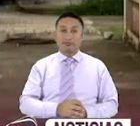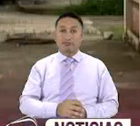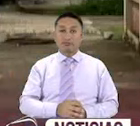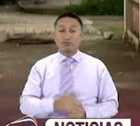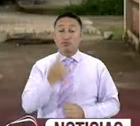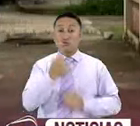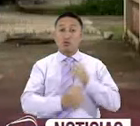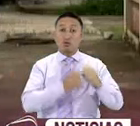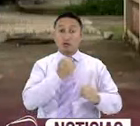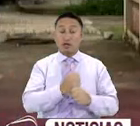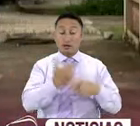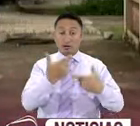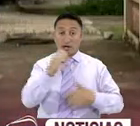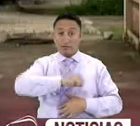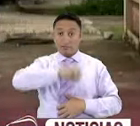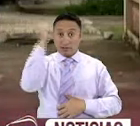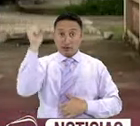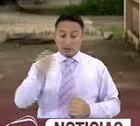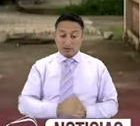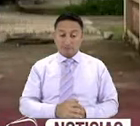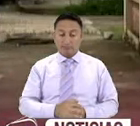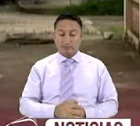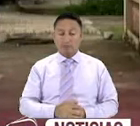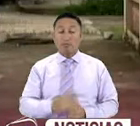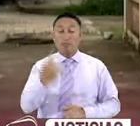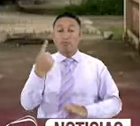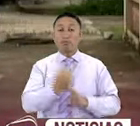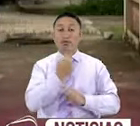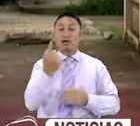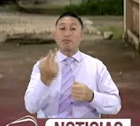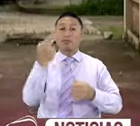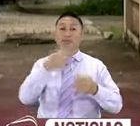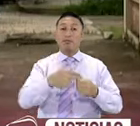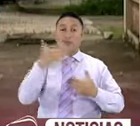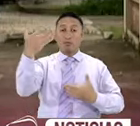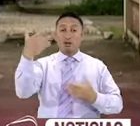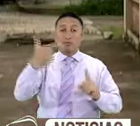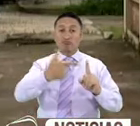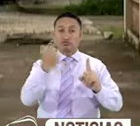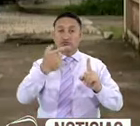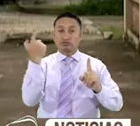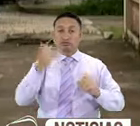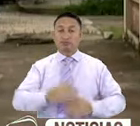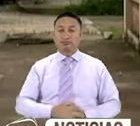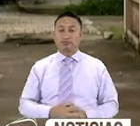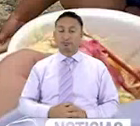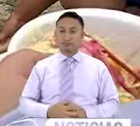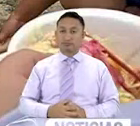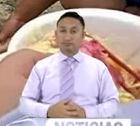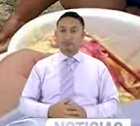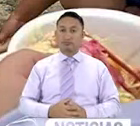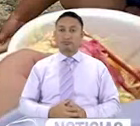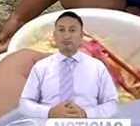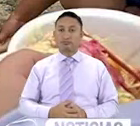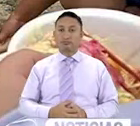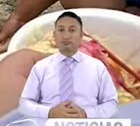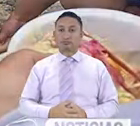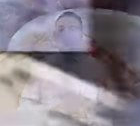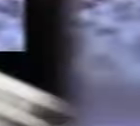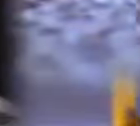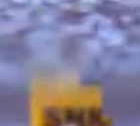las elecciones en su primera participación política, informó Miguel Laje.